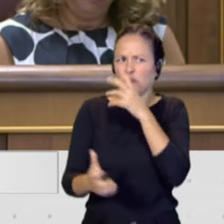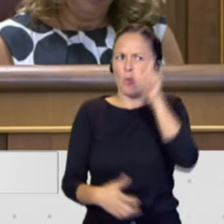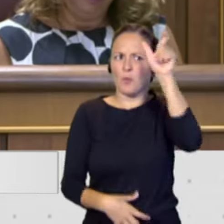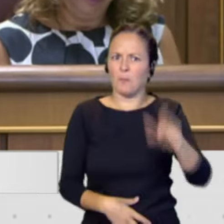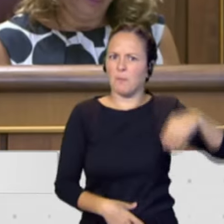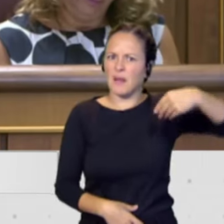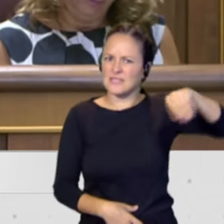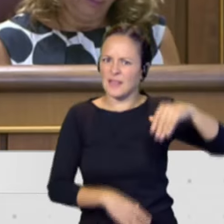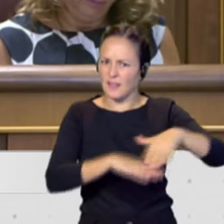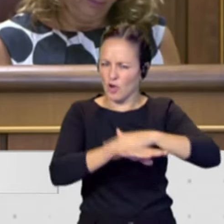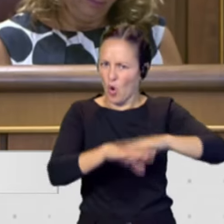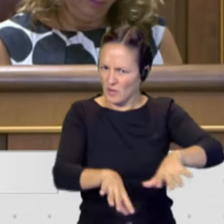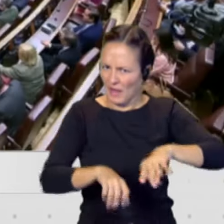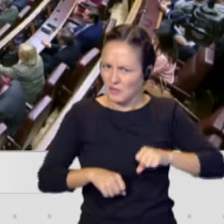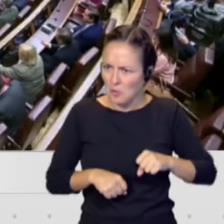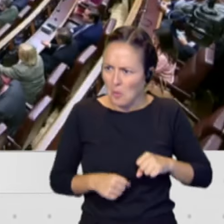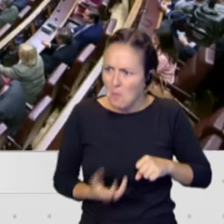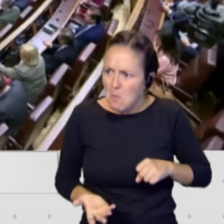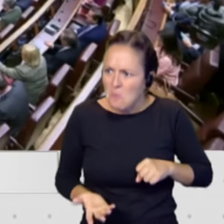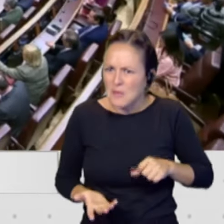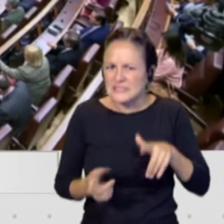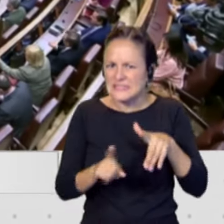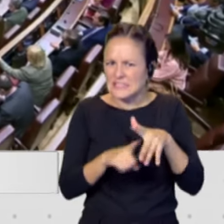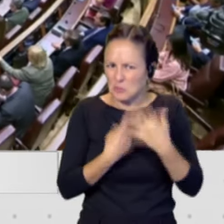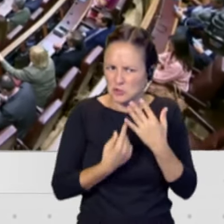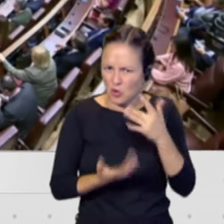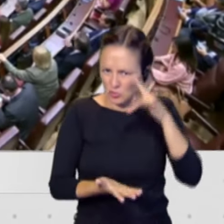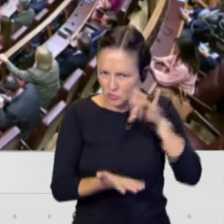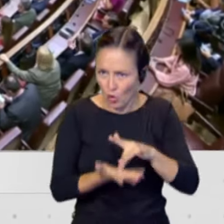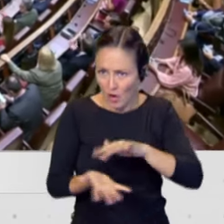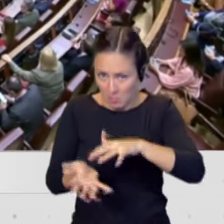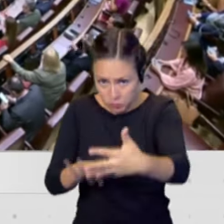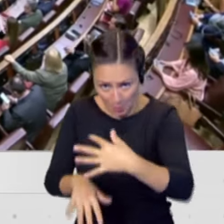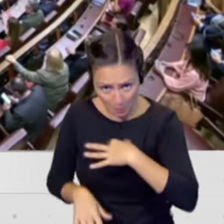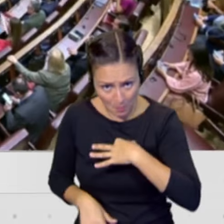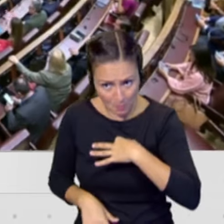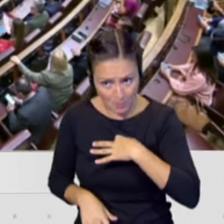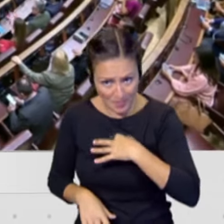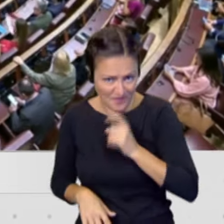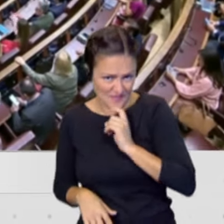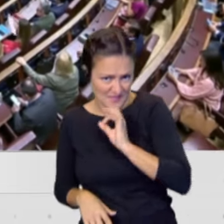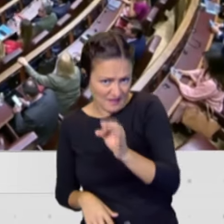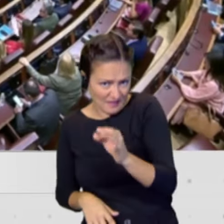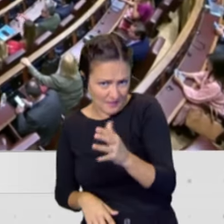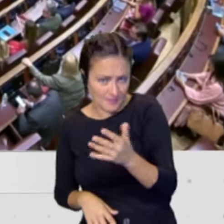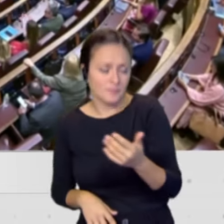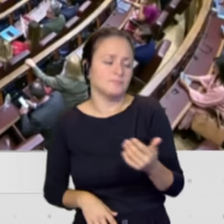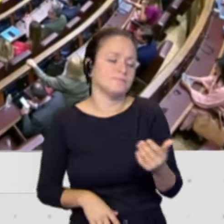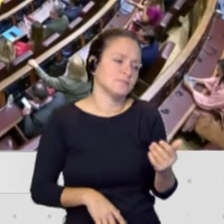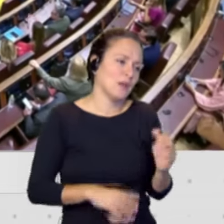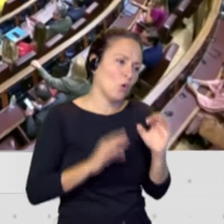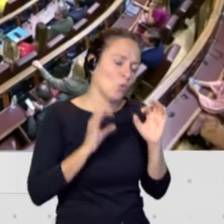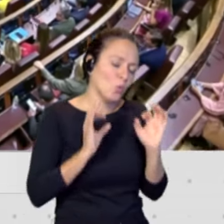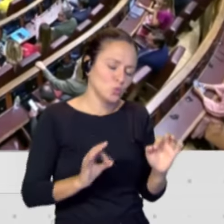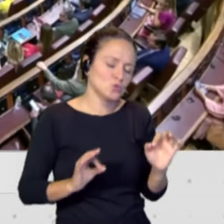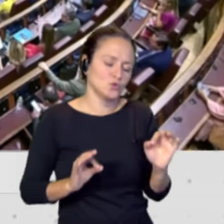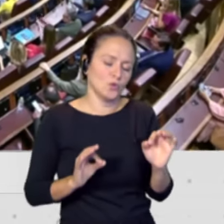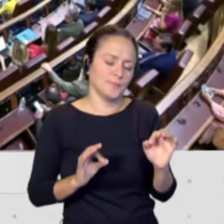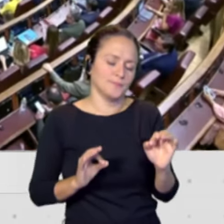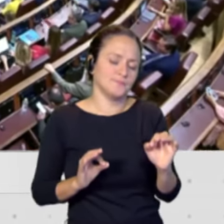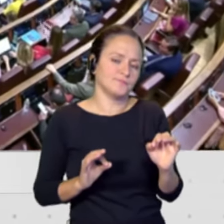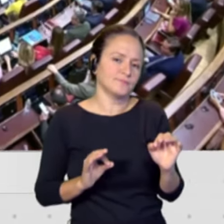eh esta circunstancia es difícil que se de precisamente una de las cuestiones por las que acude en este caso